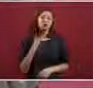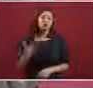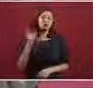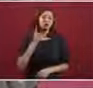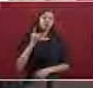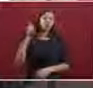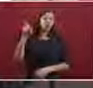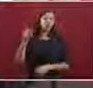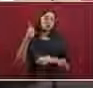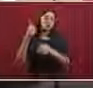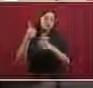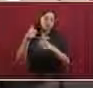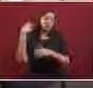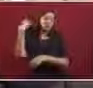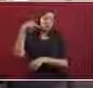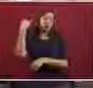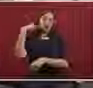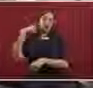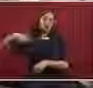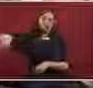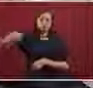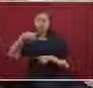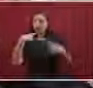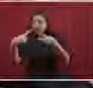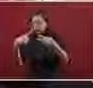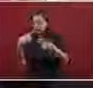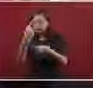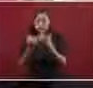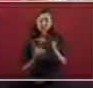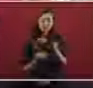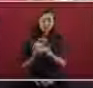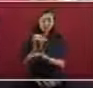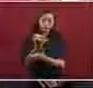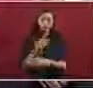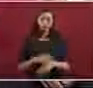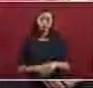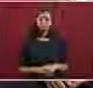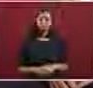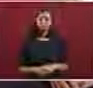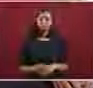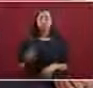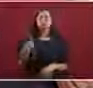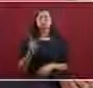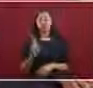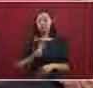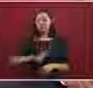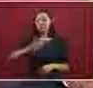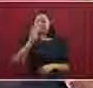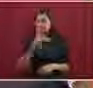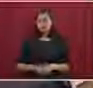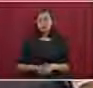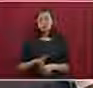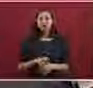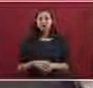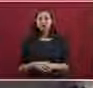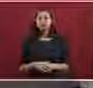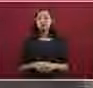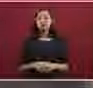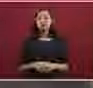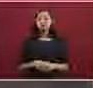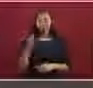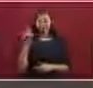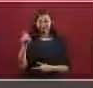que tomó esa decisión, pero es un hecho de que ha habido